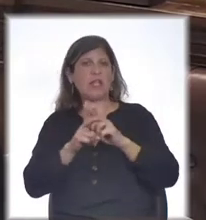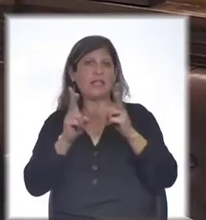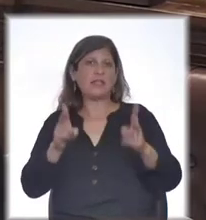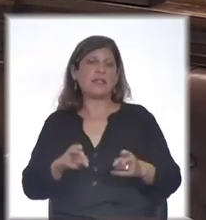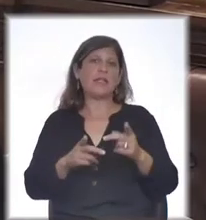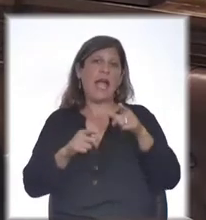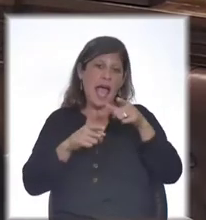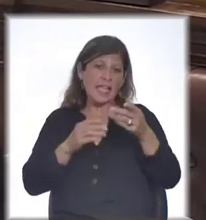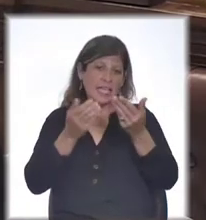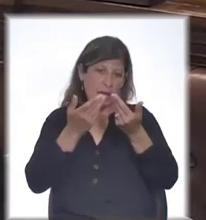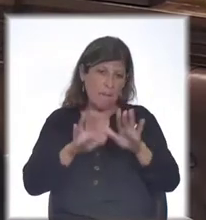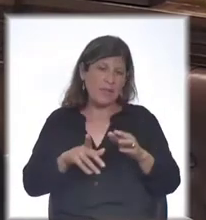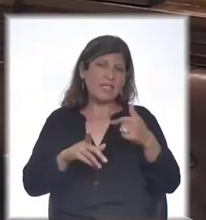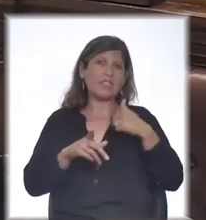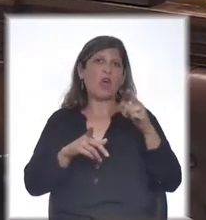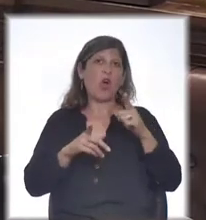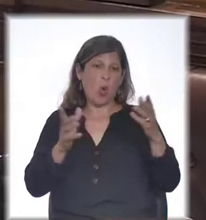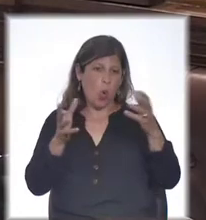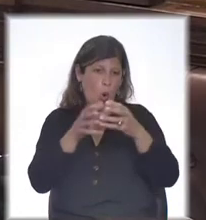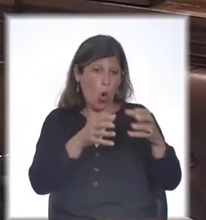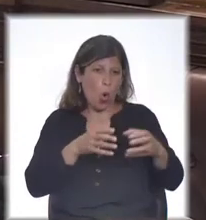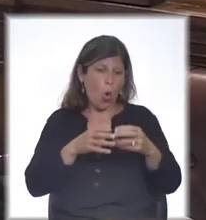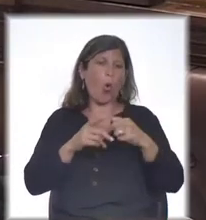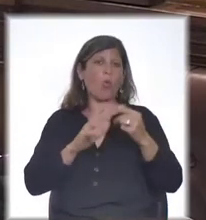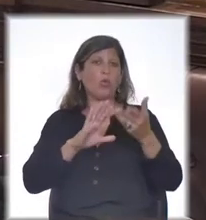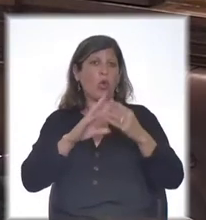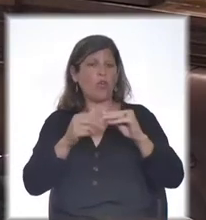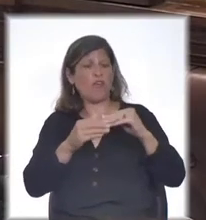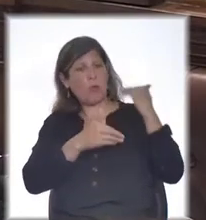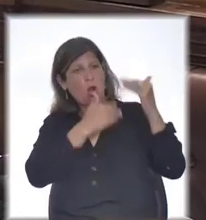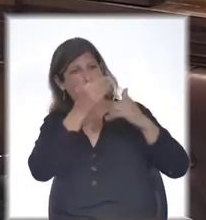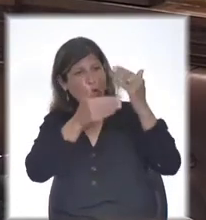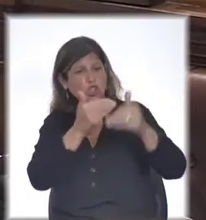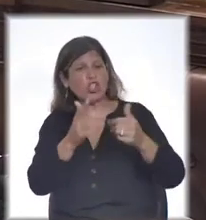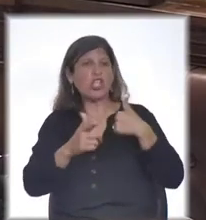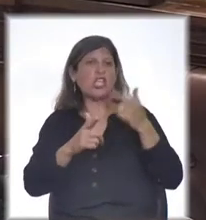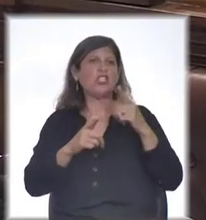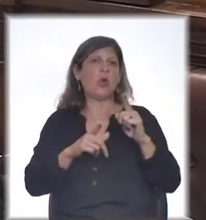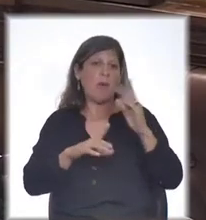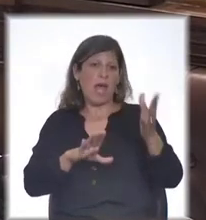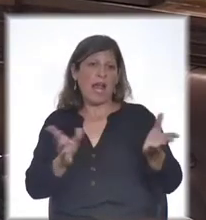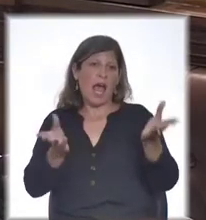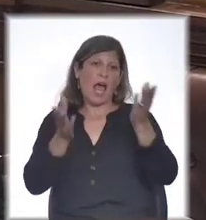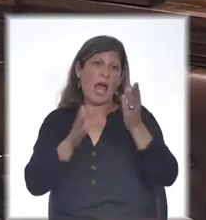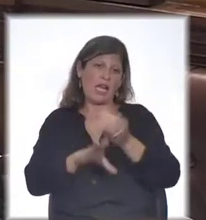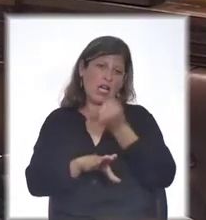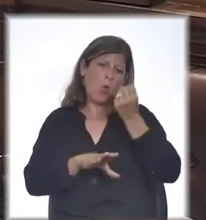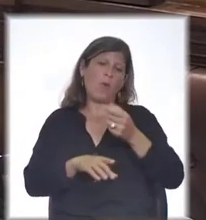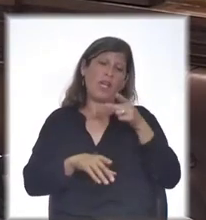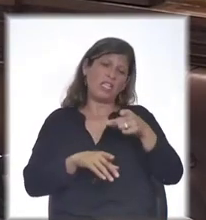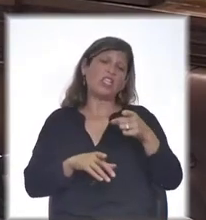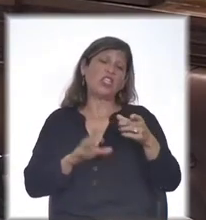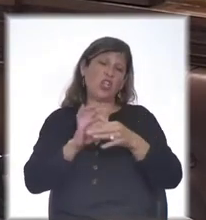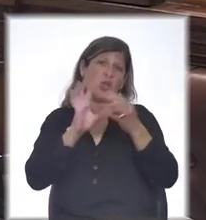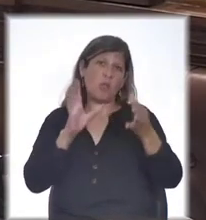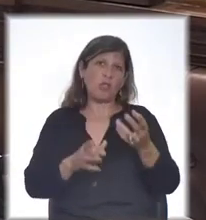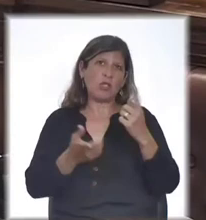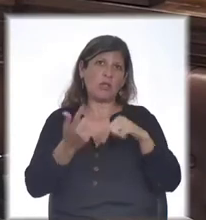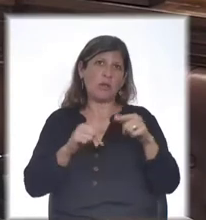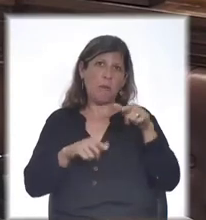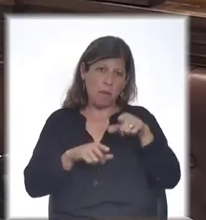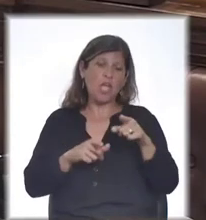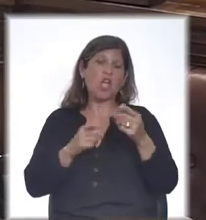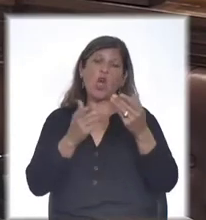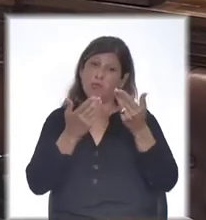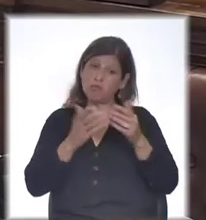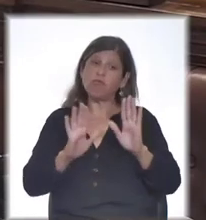de ese conjunto de hitos que conformaron el proceso de recuperación democrática, aunque fuera tutelada y con proscripciones, pero comienzo